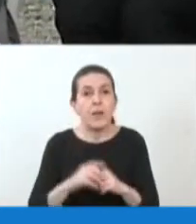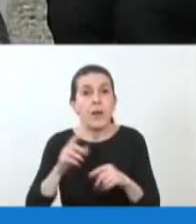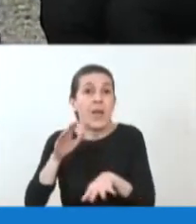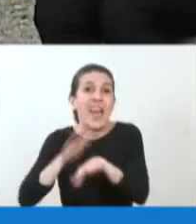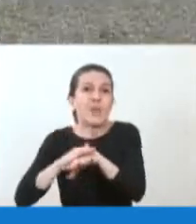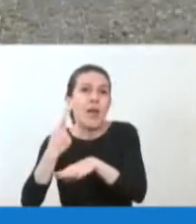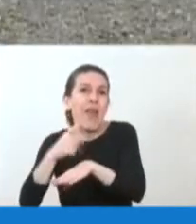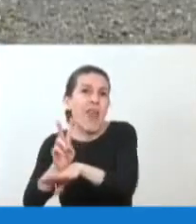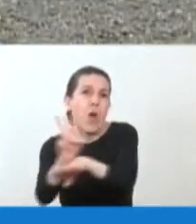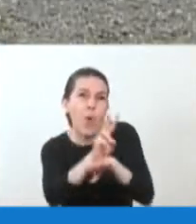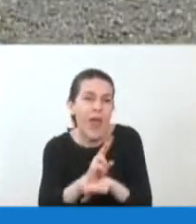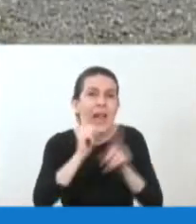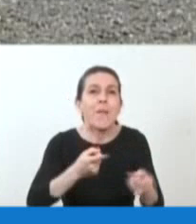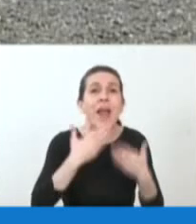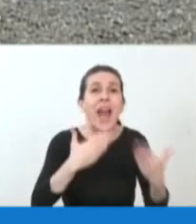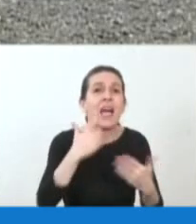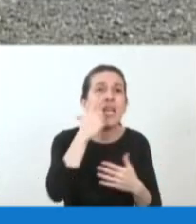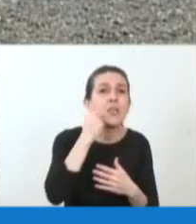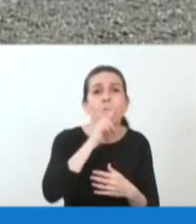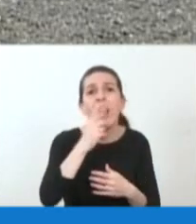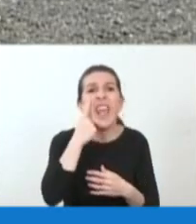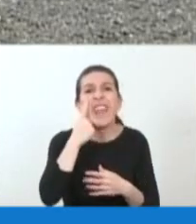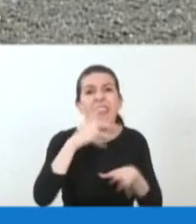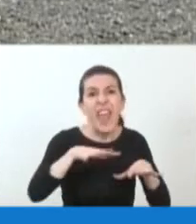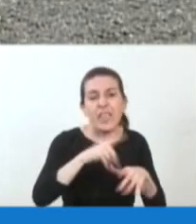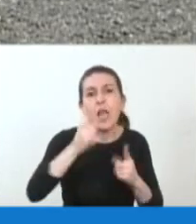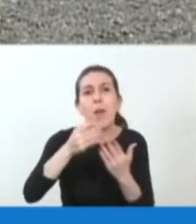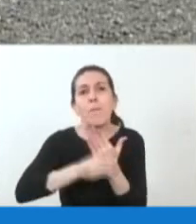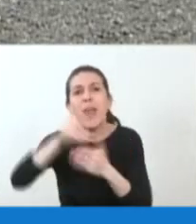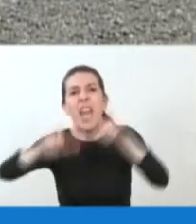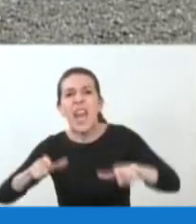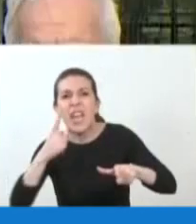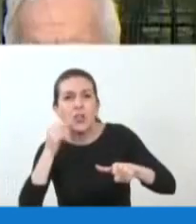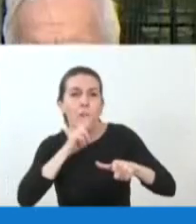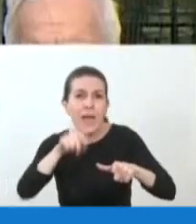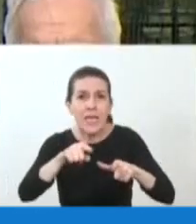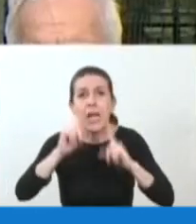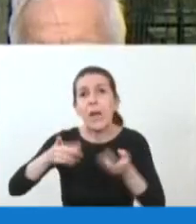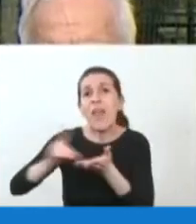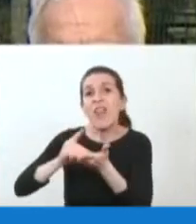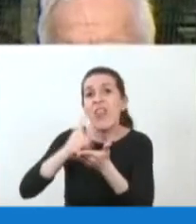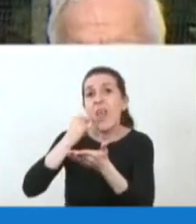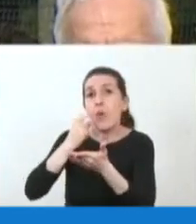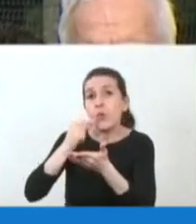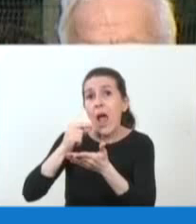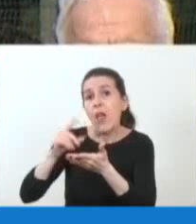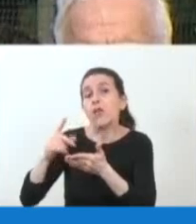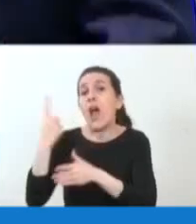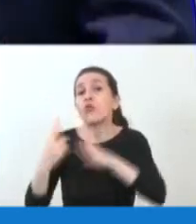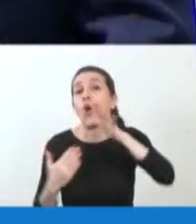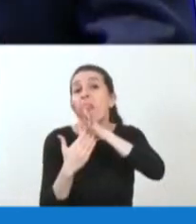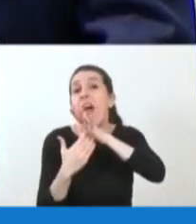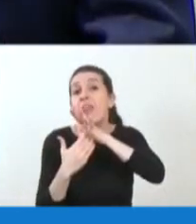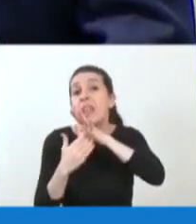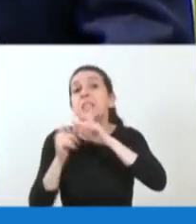agradecerle a los intendentes a las intendentas a los ministros y ministras diputados autoridades